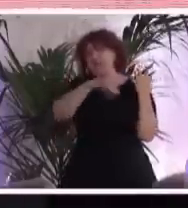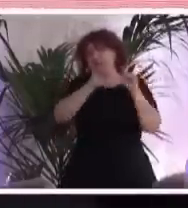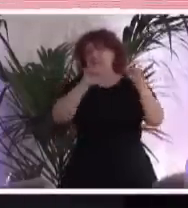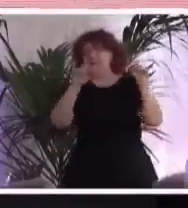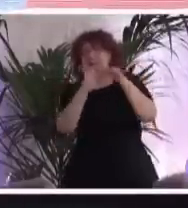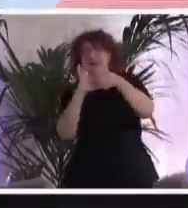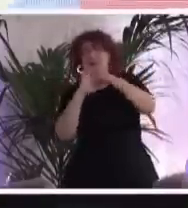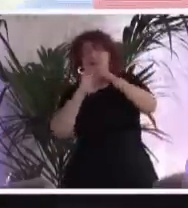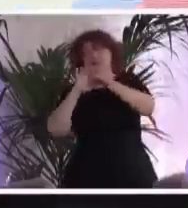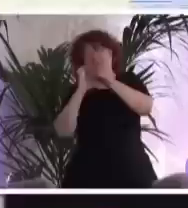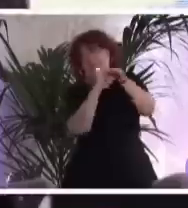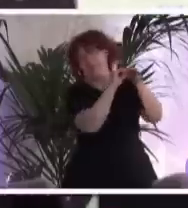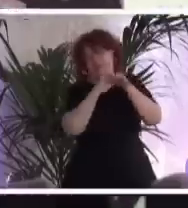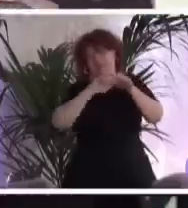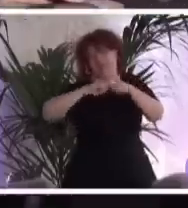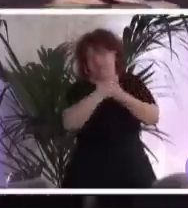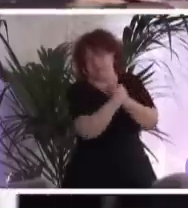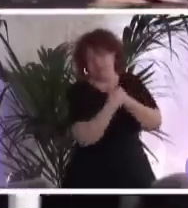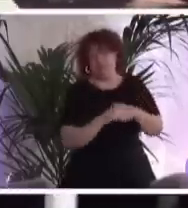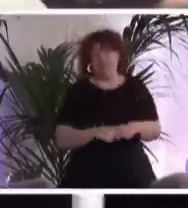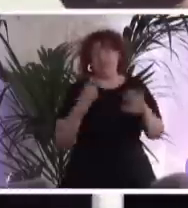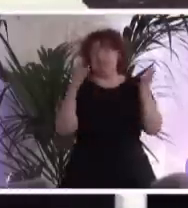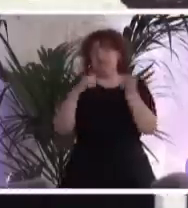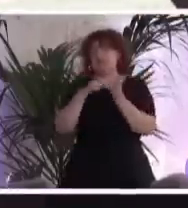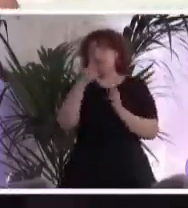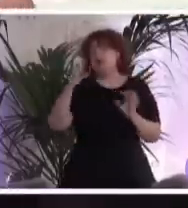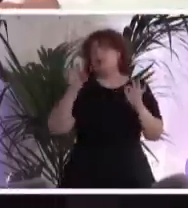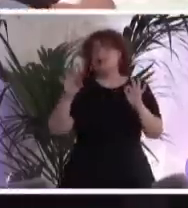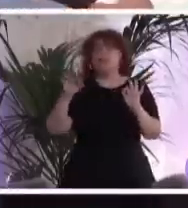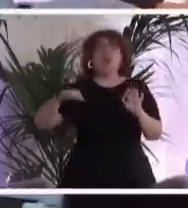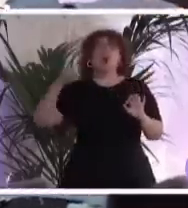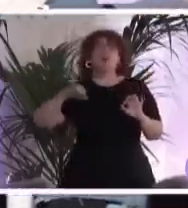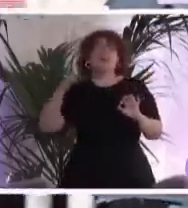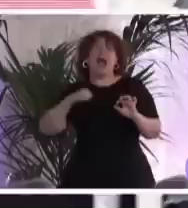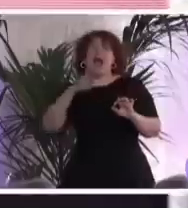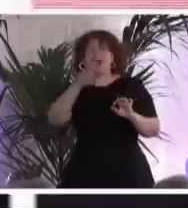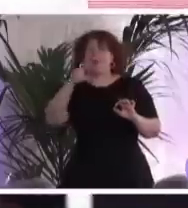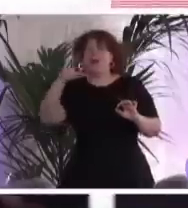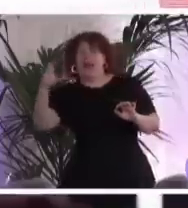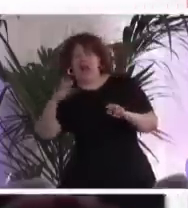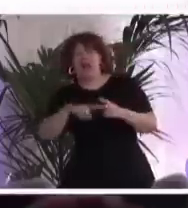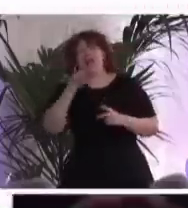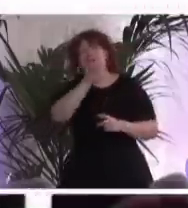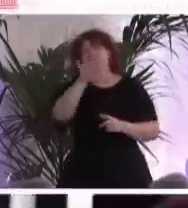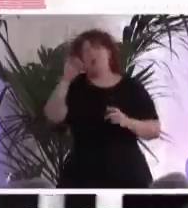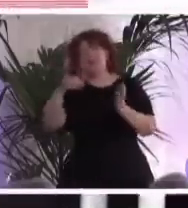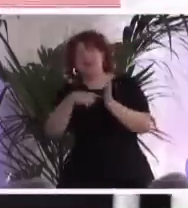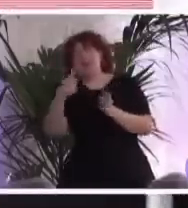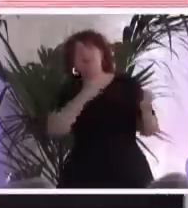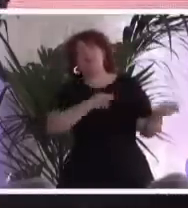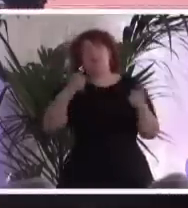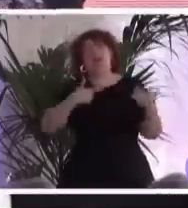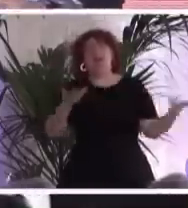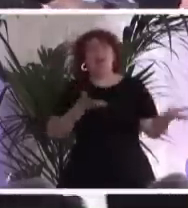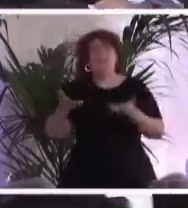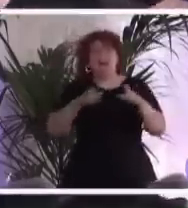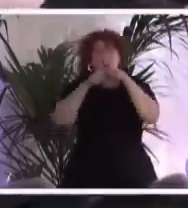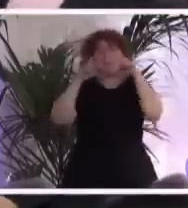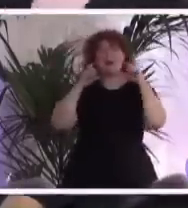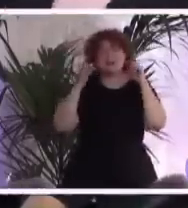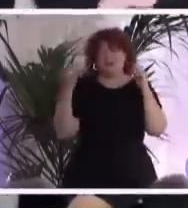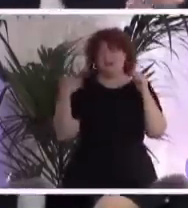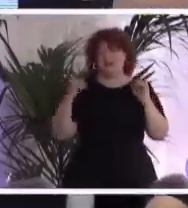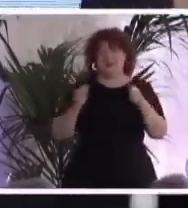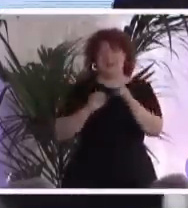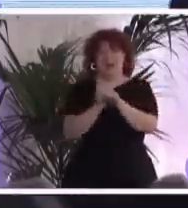Tomás Díaz Ayuso 70.000 euros en tareas de mantenimiento en el hospital Ramón y cajal 150.000 euros para el suministro de emergencia de mascarillas en los